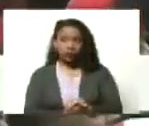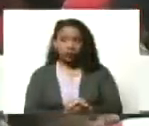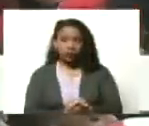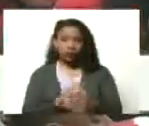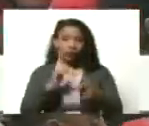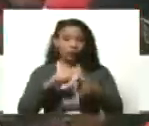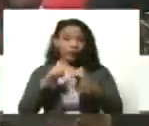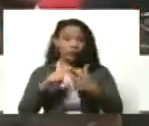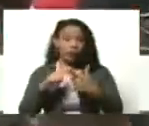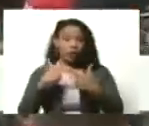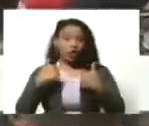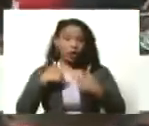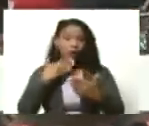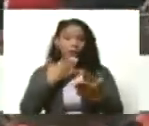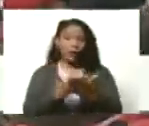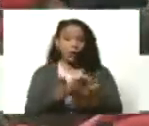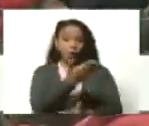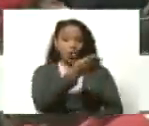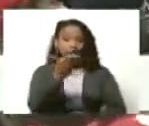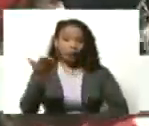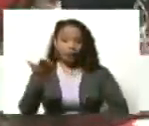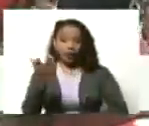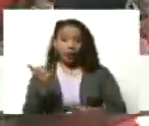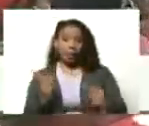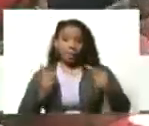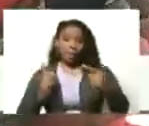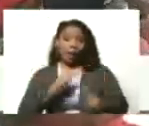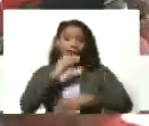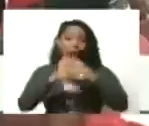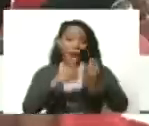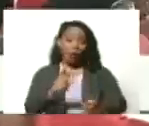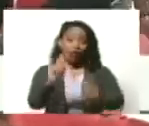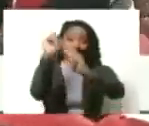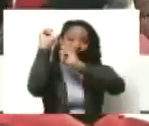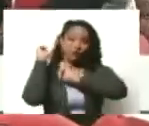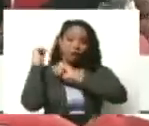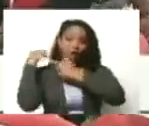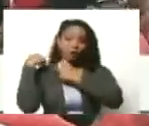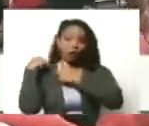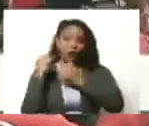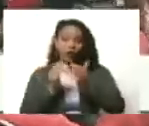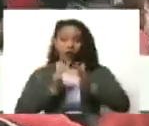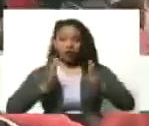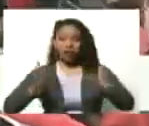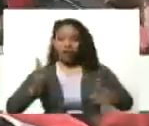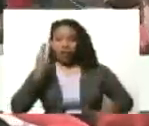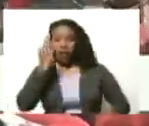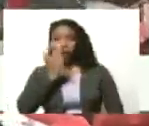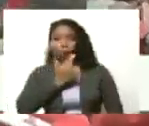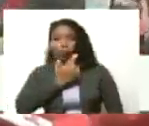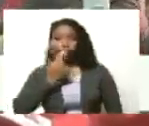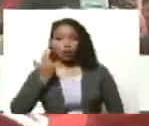Entonces, yo les voy a pedir a ustedes que asumamos esta responsabilidad como un gran compromiso.